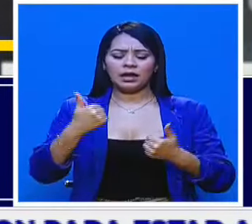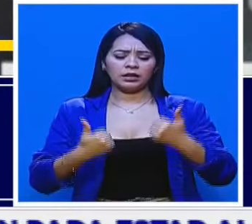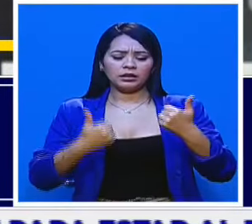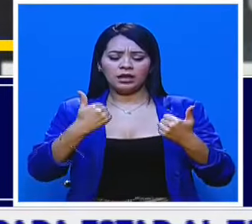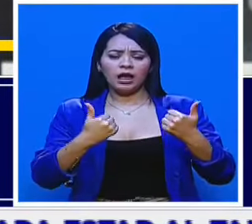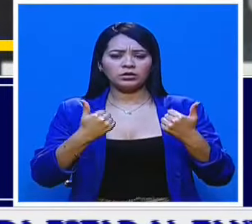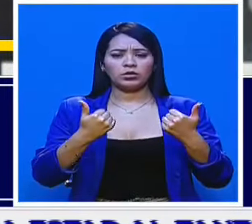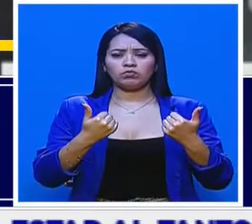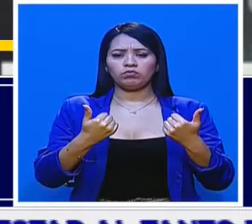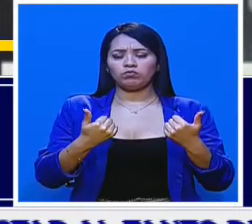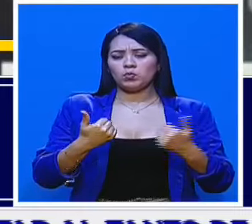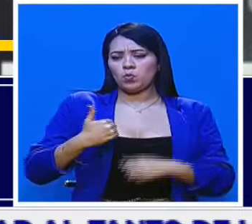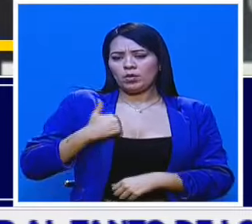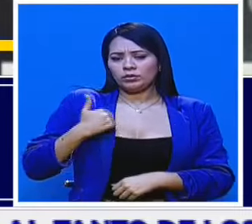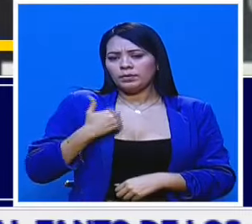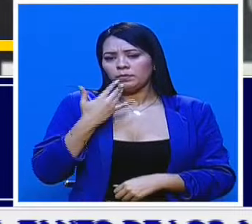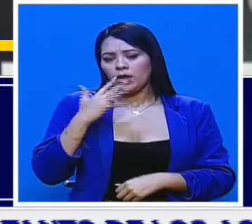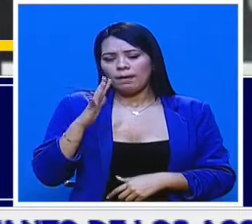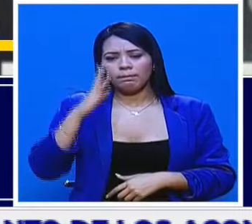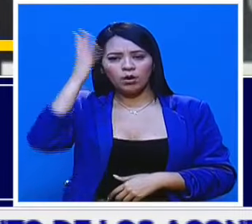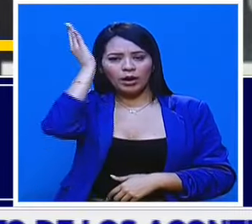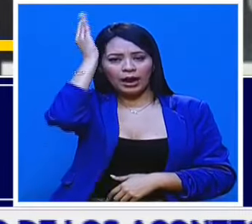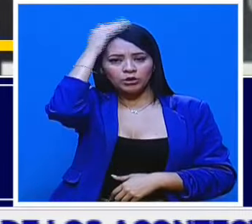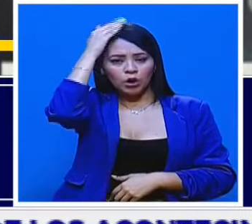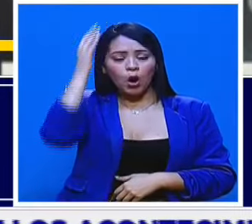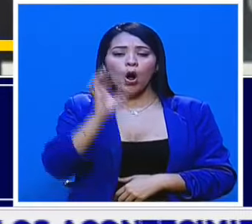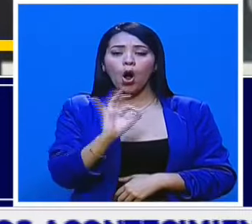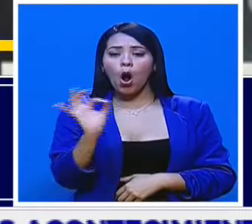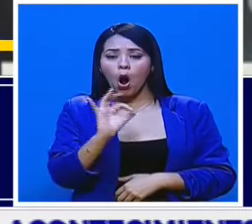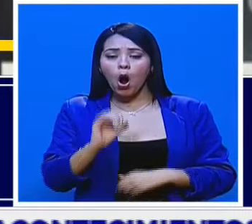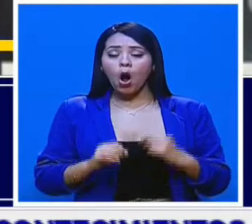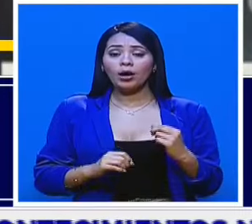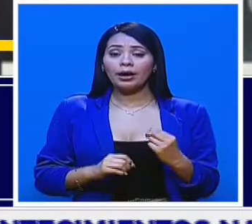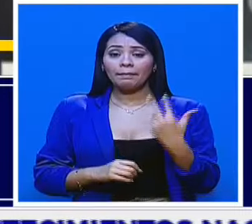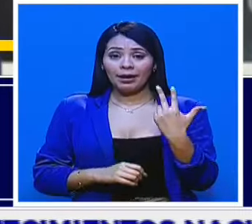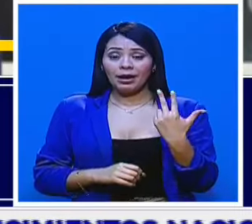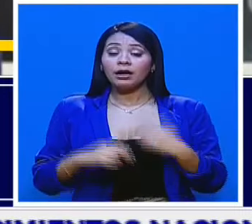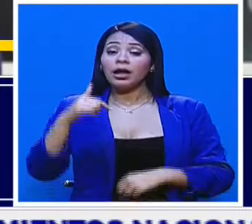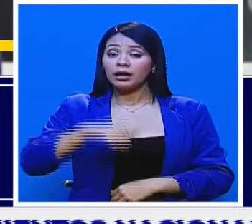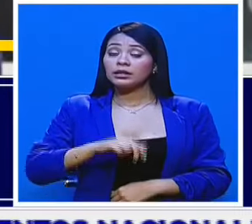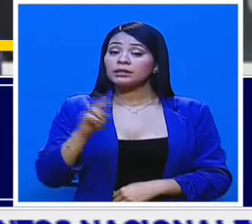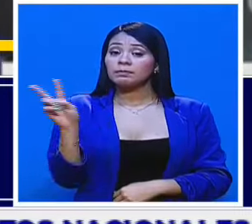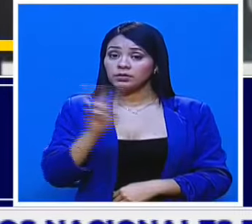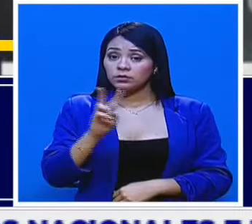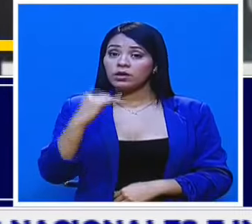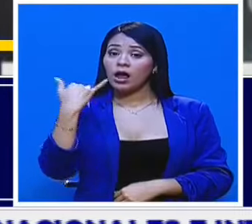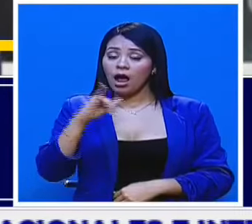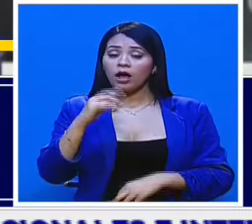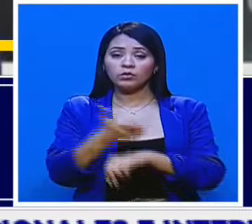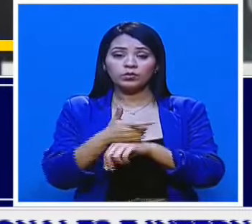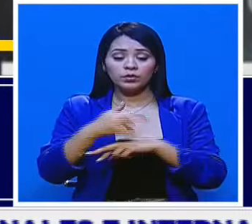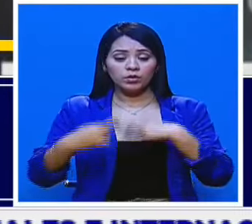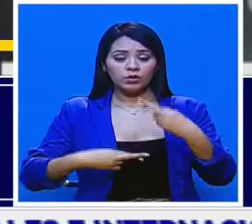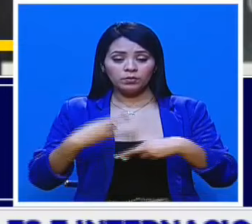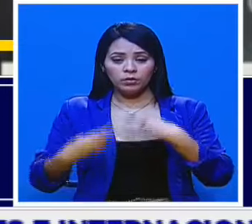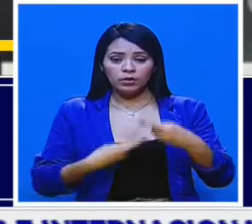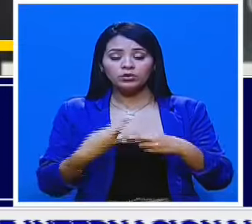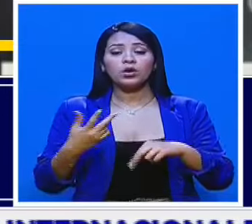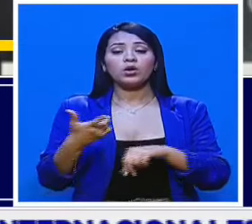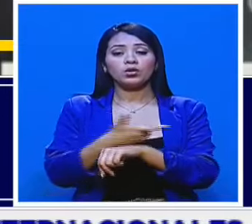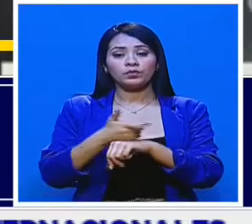Blanca, sea Trump o sea Kamala, tendrá en Venezuela un gobierno revolucionario, un gobierno